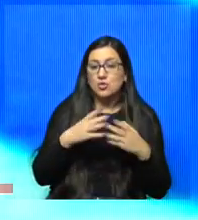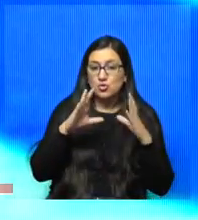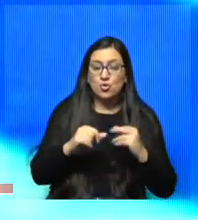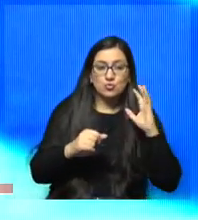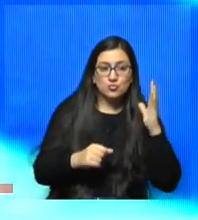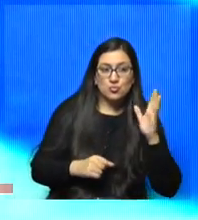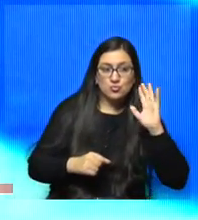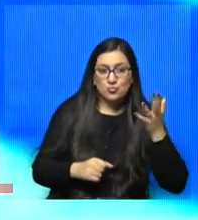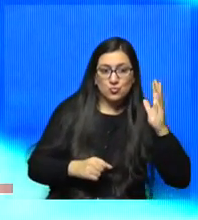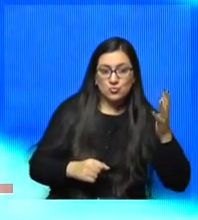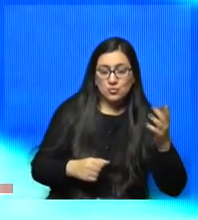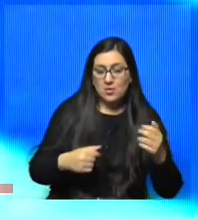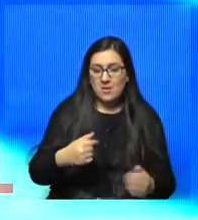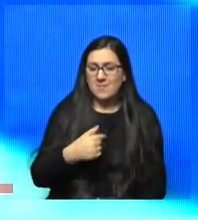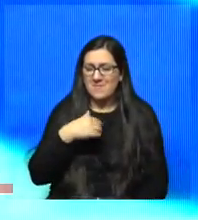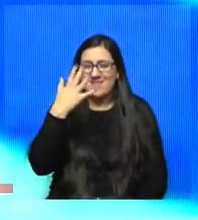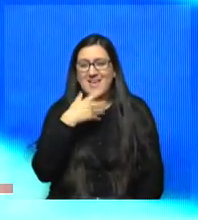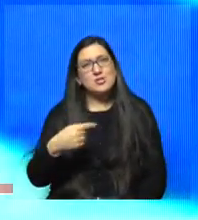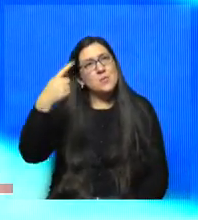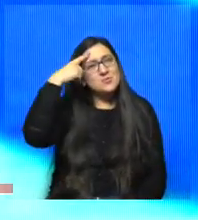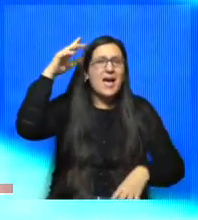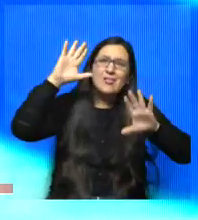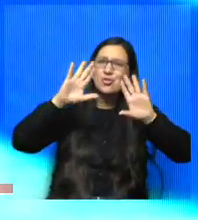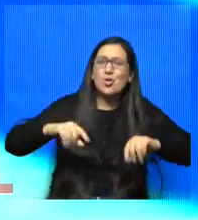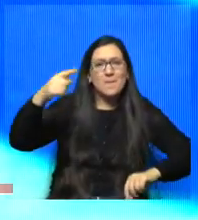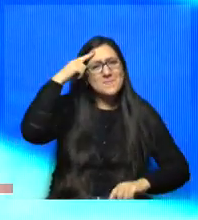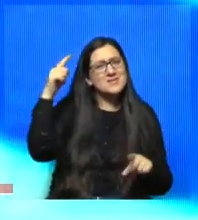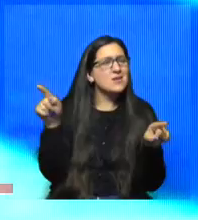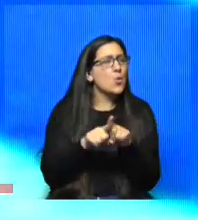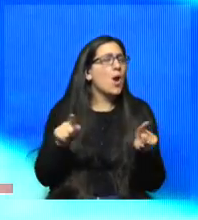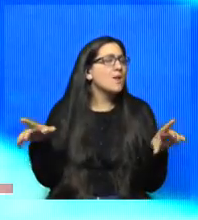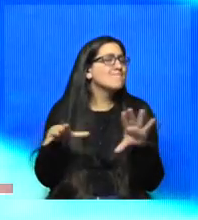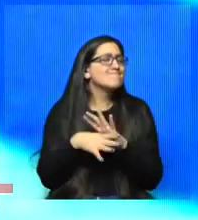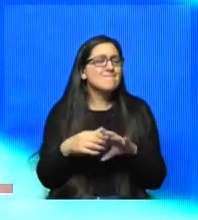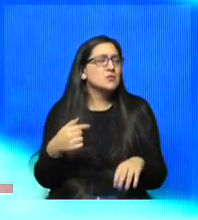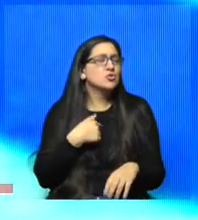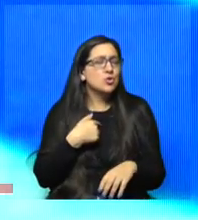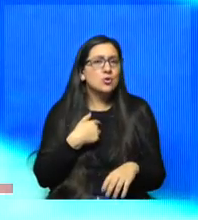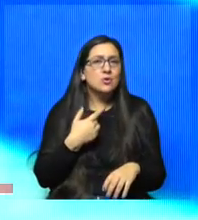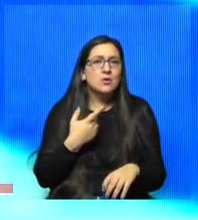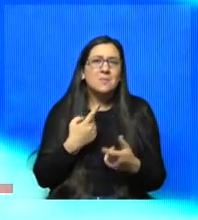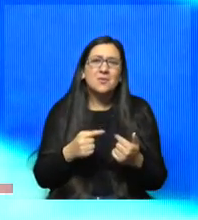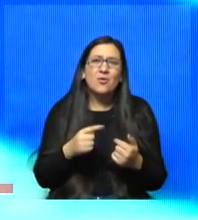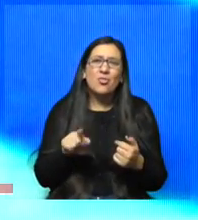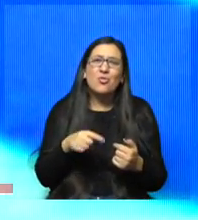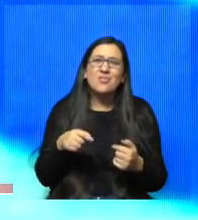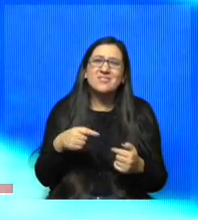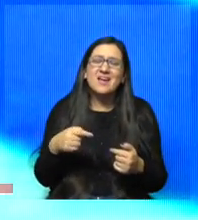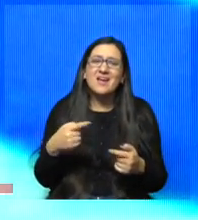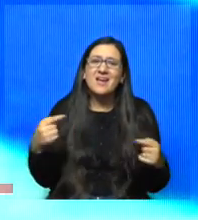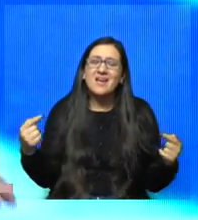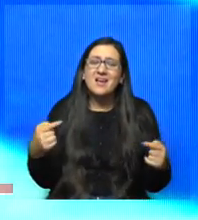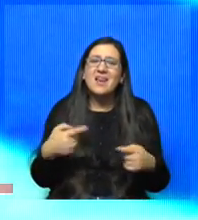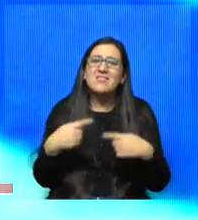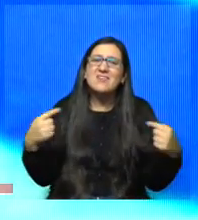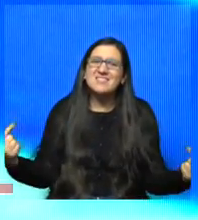mí, encantado. Todos piensan como yo. Claro. Fortalece la creación de burbujas. Me encanta. Y el pluralismo, claro, y la diversidad, y la tolerancia. Ahí te